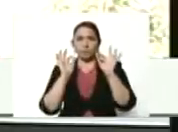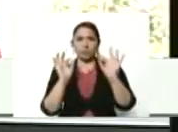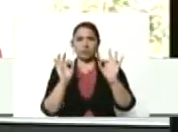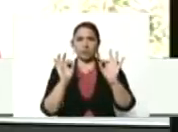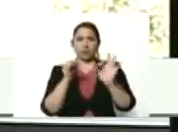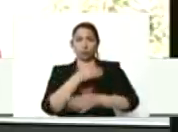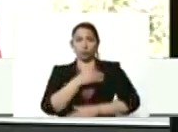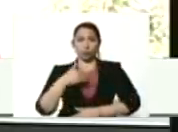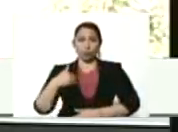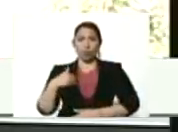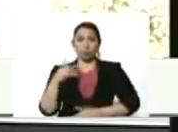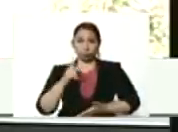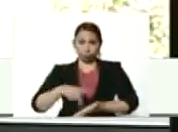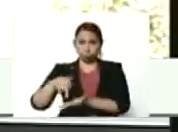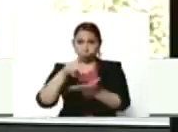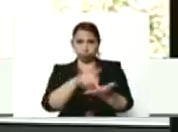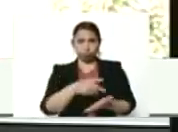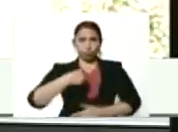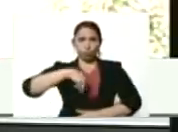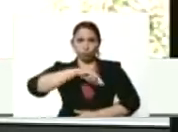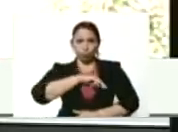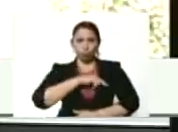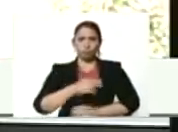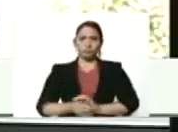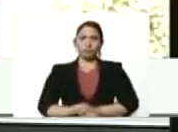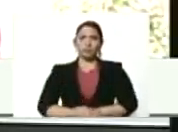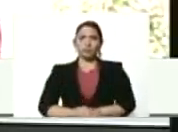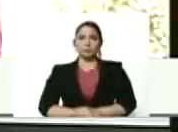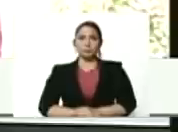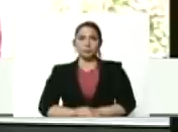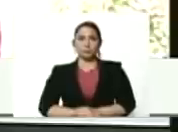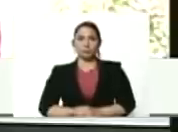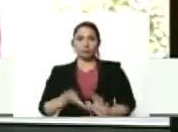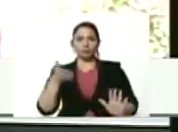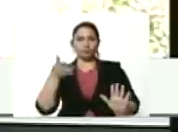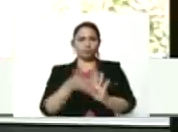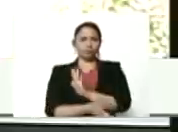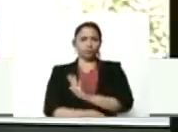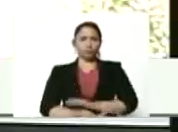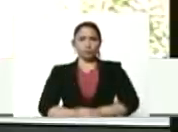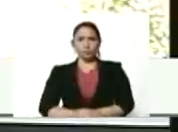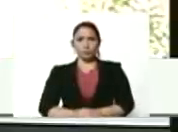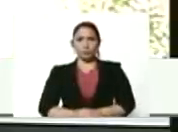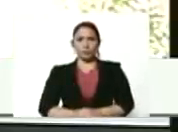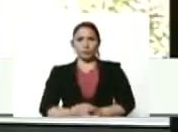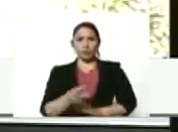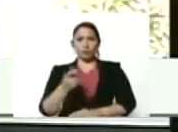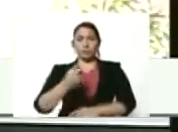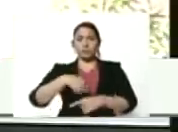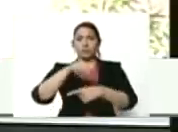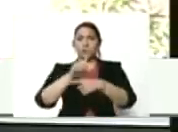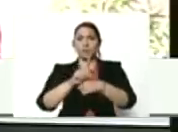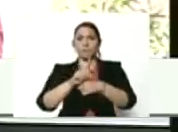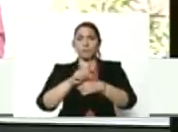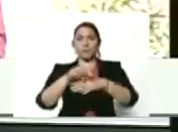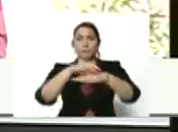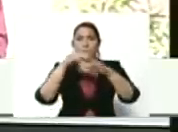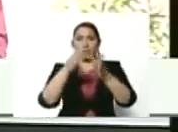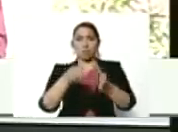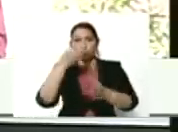que estuvieran hoy con nosotros. Se trata del viceprimer ministro de